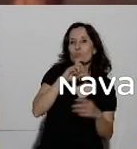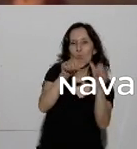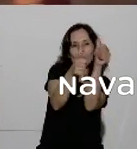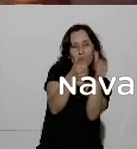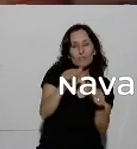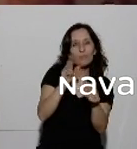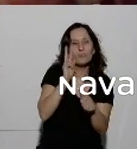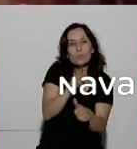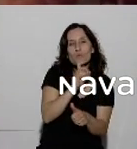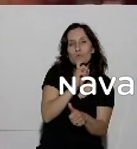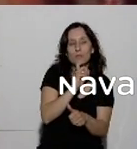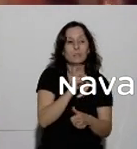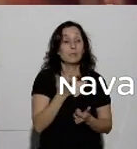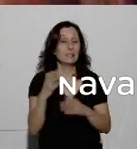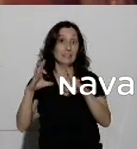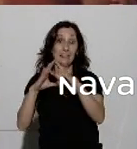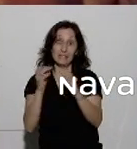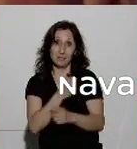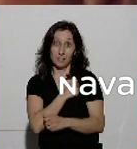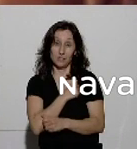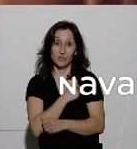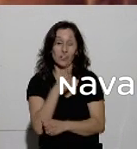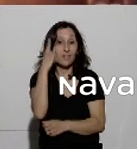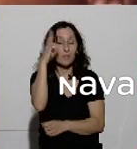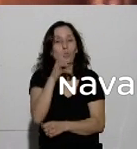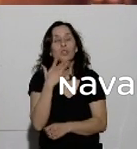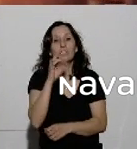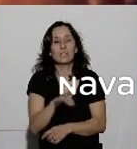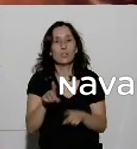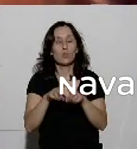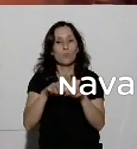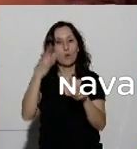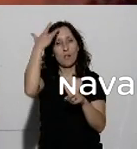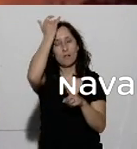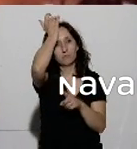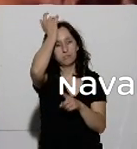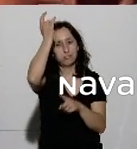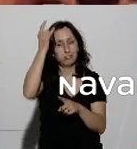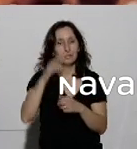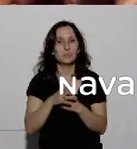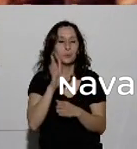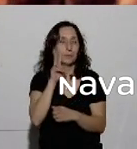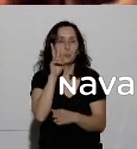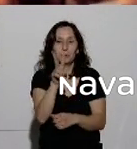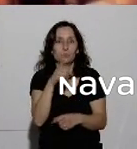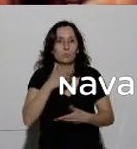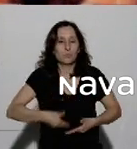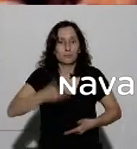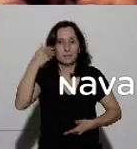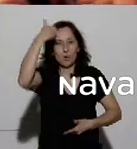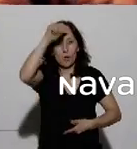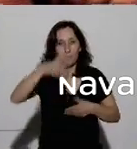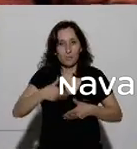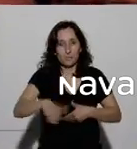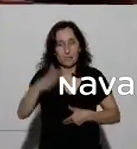demonio? Pues según la Iglesia Católica, ¿no? El demonio es la cabra, el macho cabrío. Hemos visto todos esa imagen, ¿no? Mitad hombre y mitad